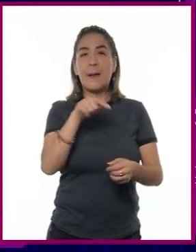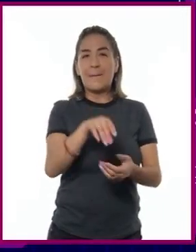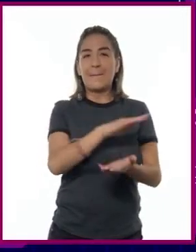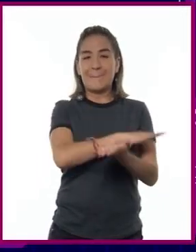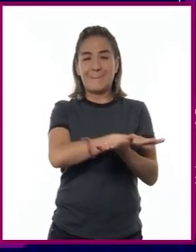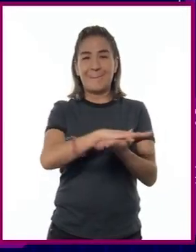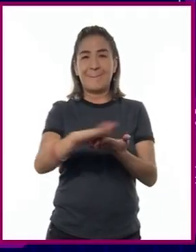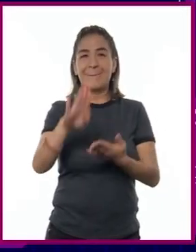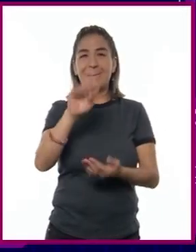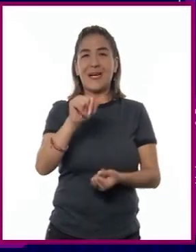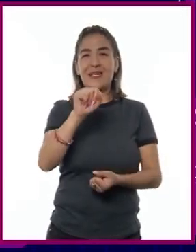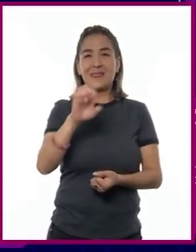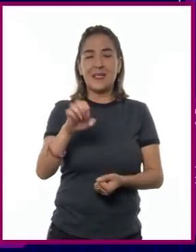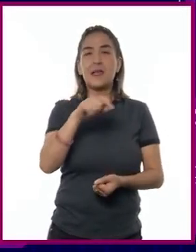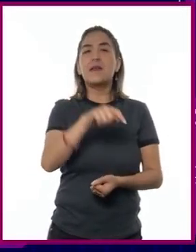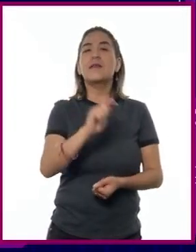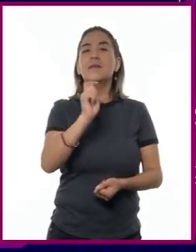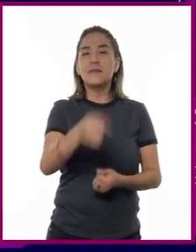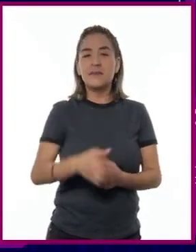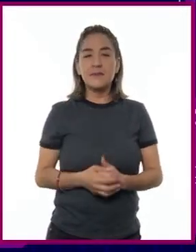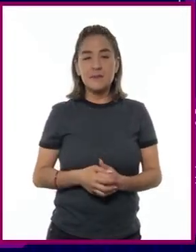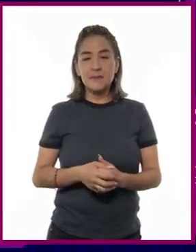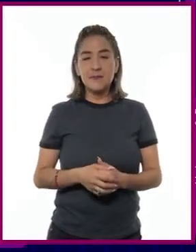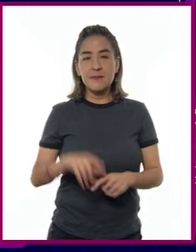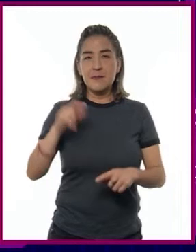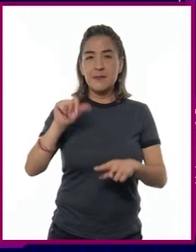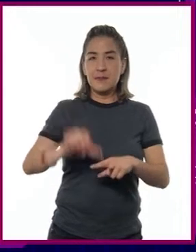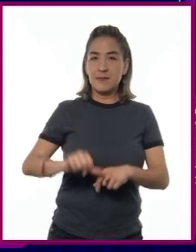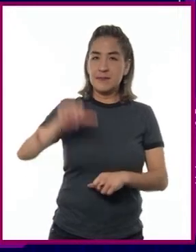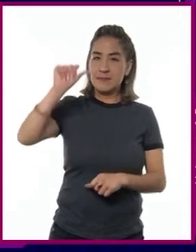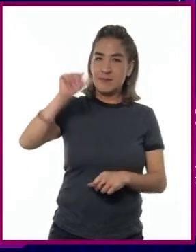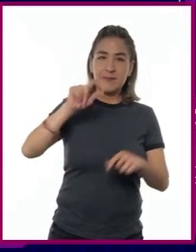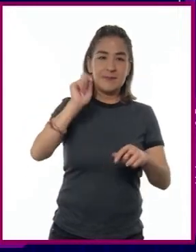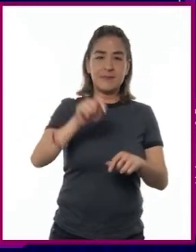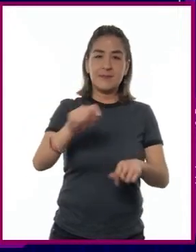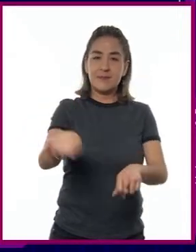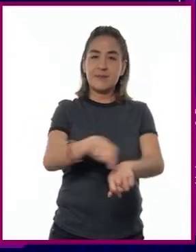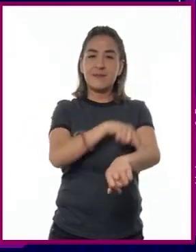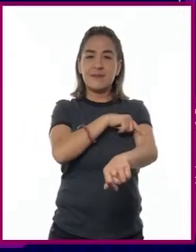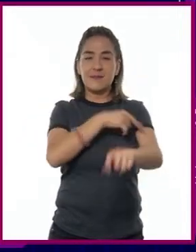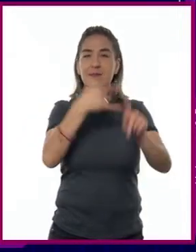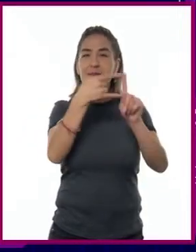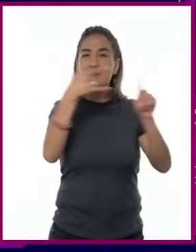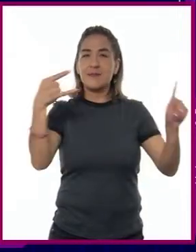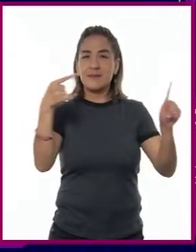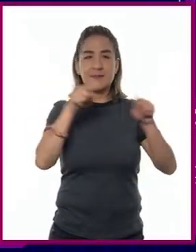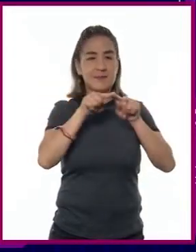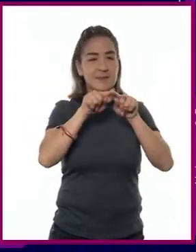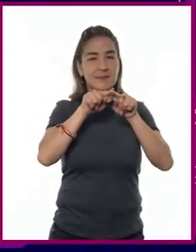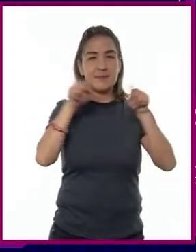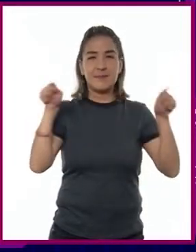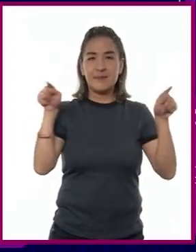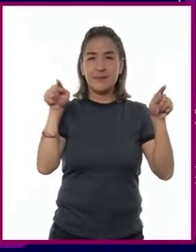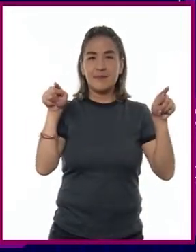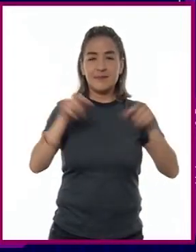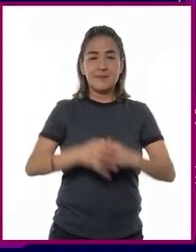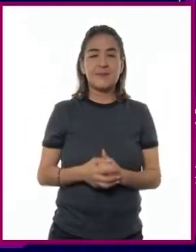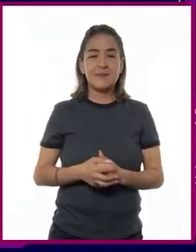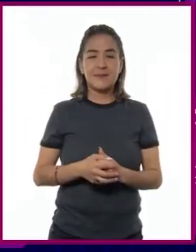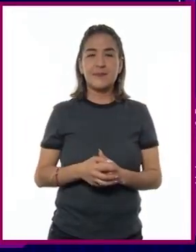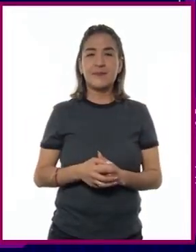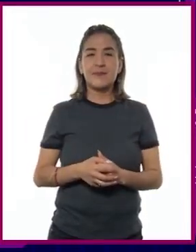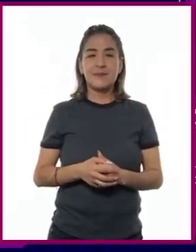del cilindro corresponde al largo del rectángulo que conforma dicha superficie